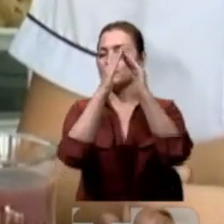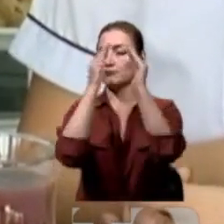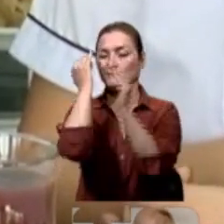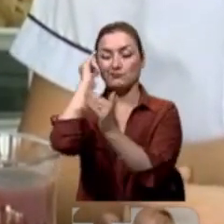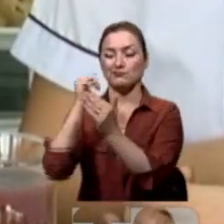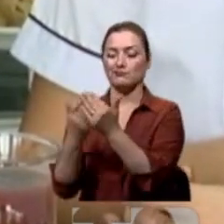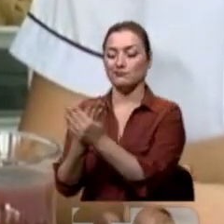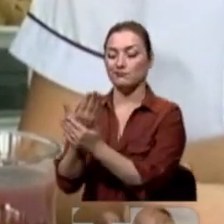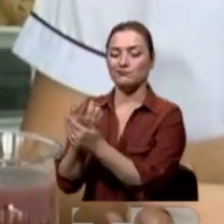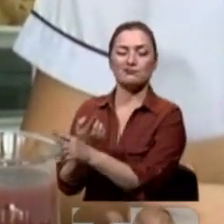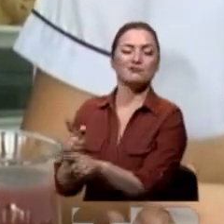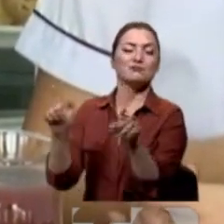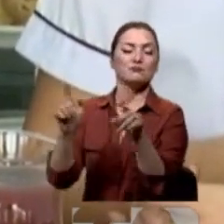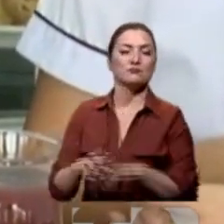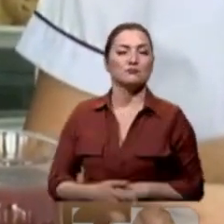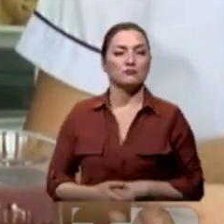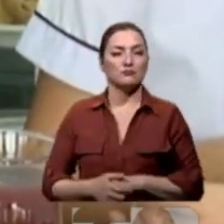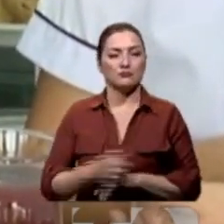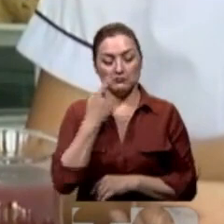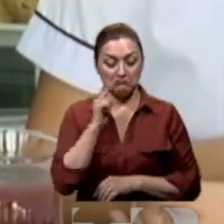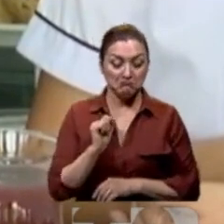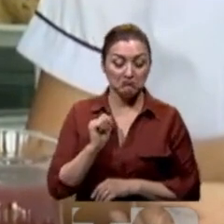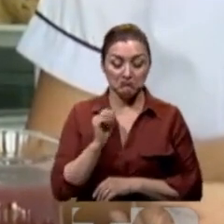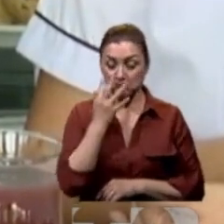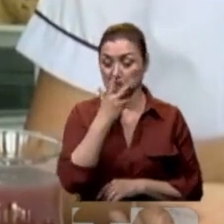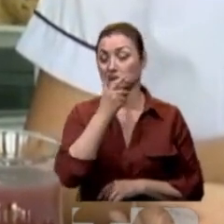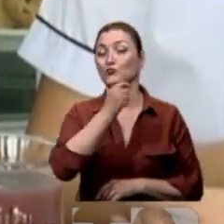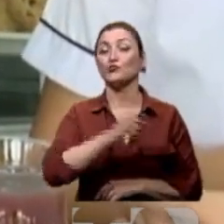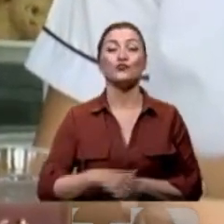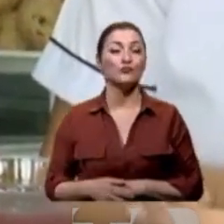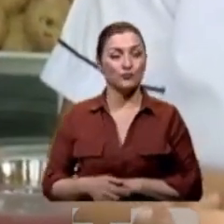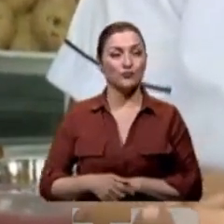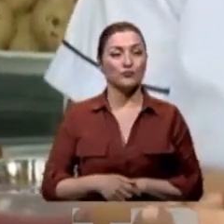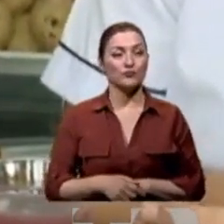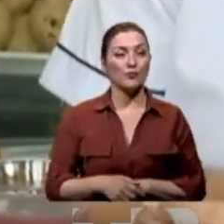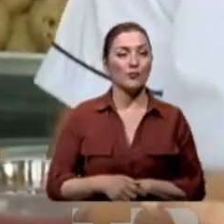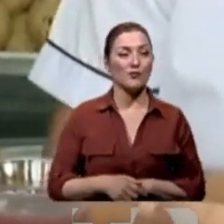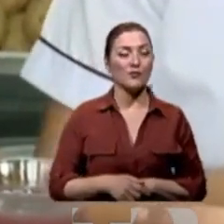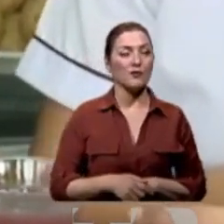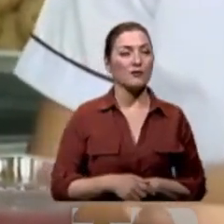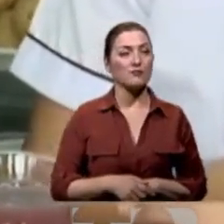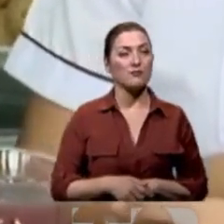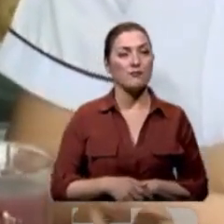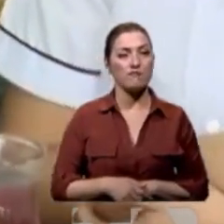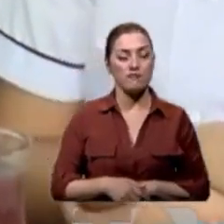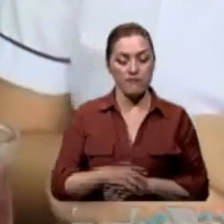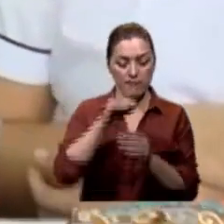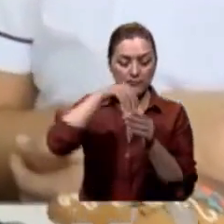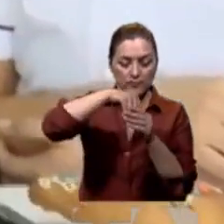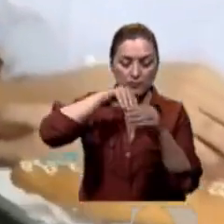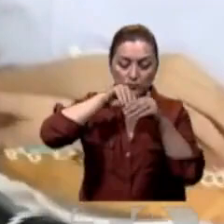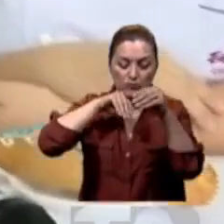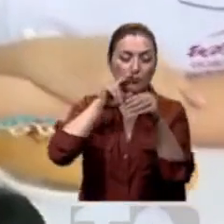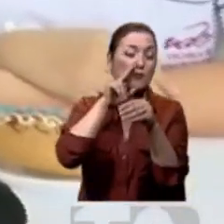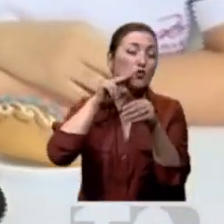algo diferente, pero vamos a ver qué tal esta guagua, se ve bien linda, ¿para qué? Se ve muy linda y además es cierto, esos rellenos que nos